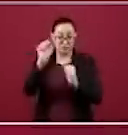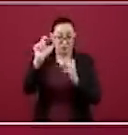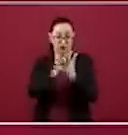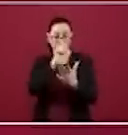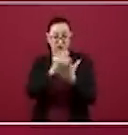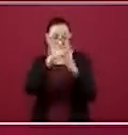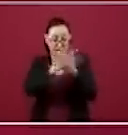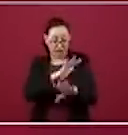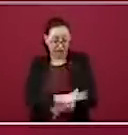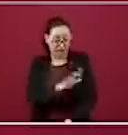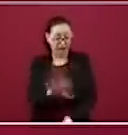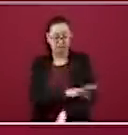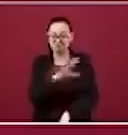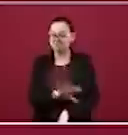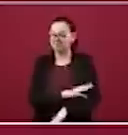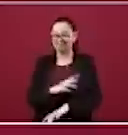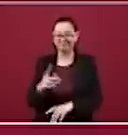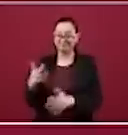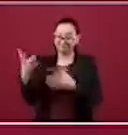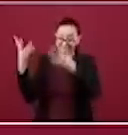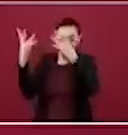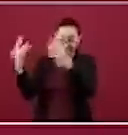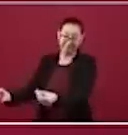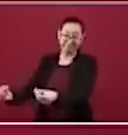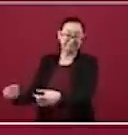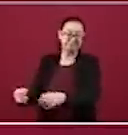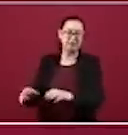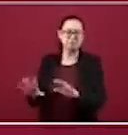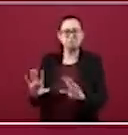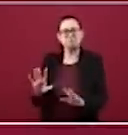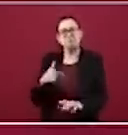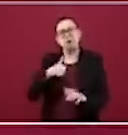energética. Entonces, no tengo pensado nada.